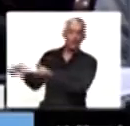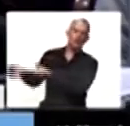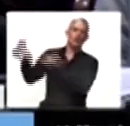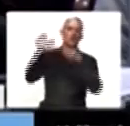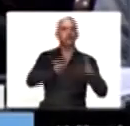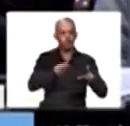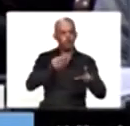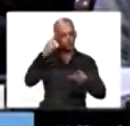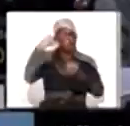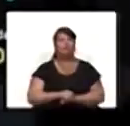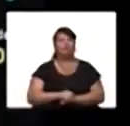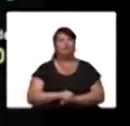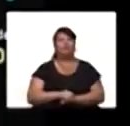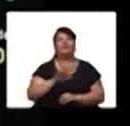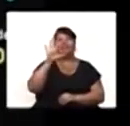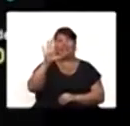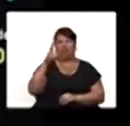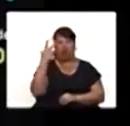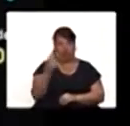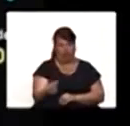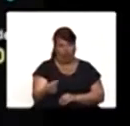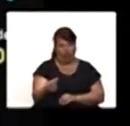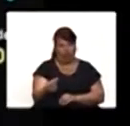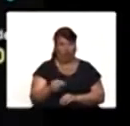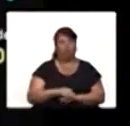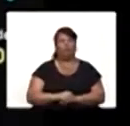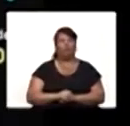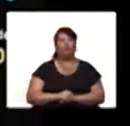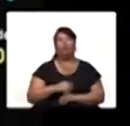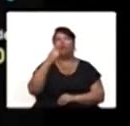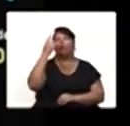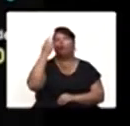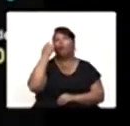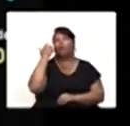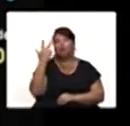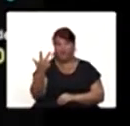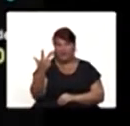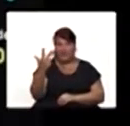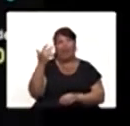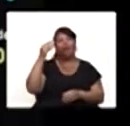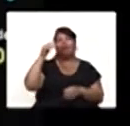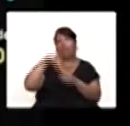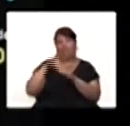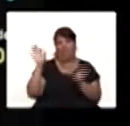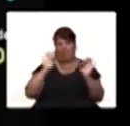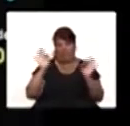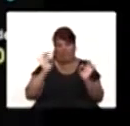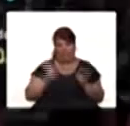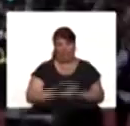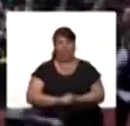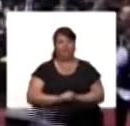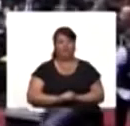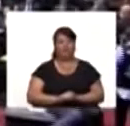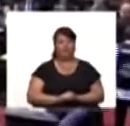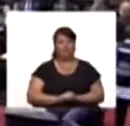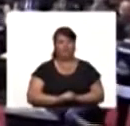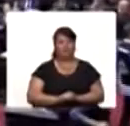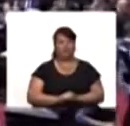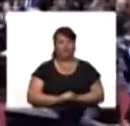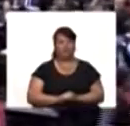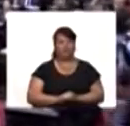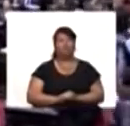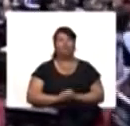a las ganancias que a partir de ahora se llamará impuesto al ingreso un especialista afirmó que lo paradójico es que el proyecto